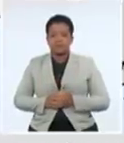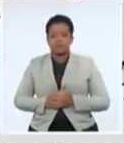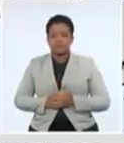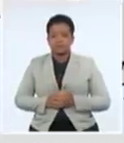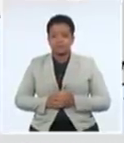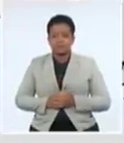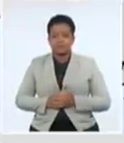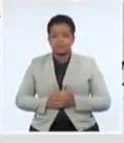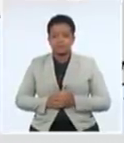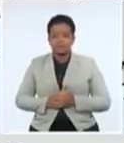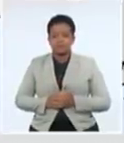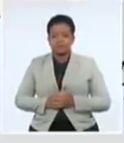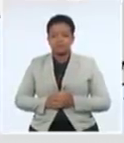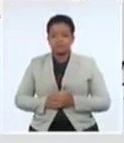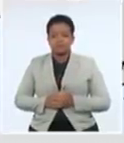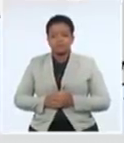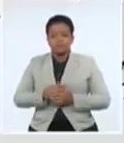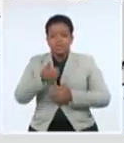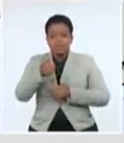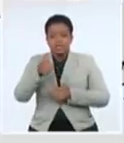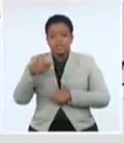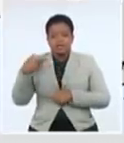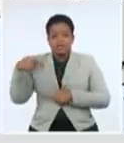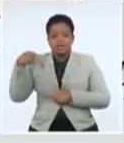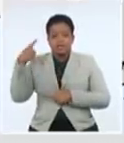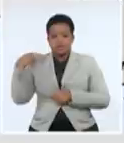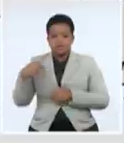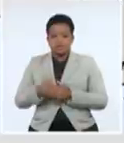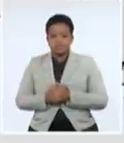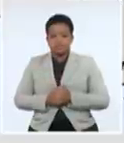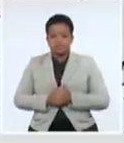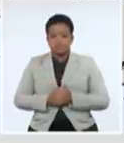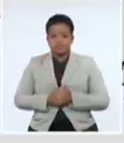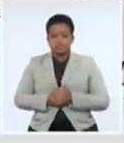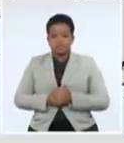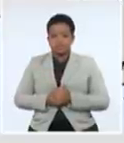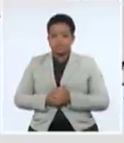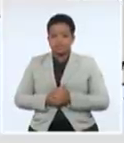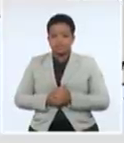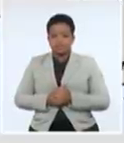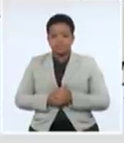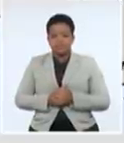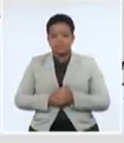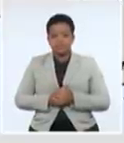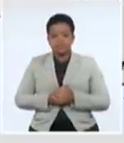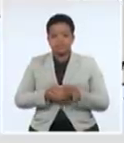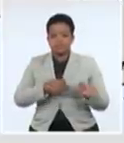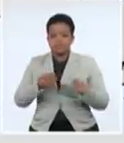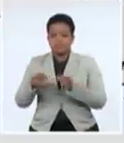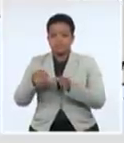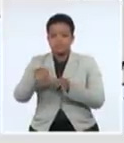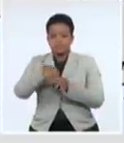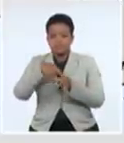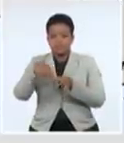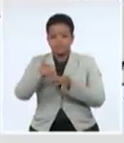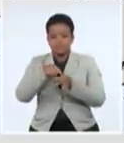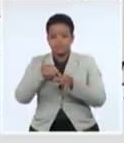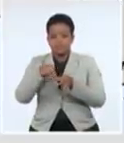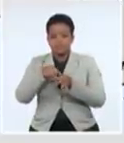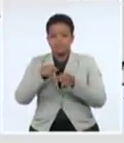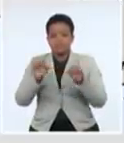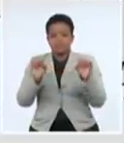el día de ayer. El municipio especial Isla de la Juventud, sin diagnosticar casos en el día de